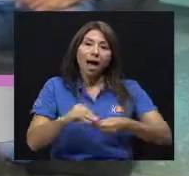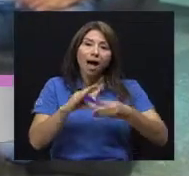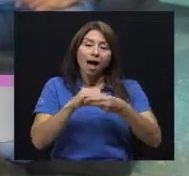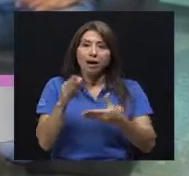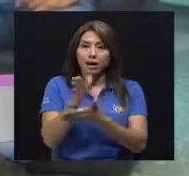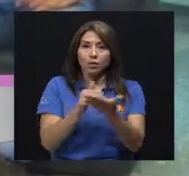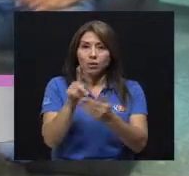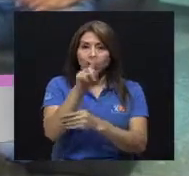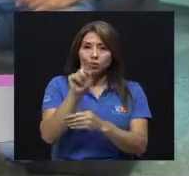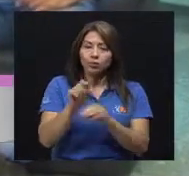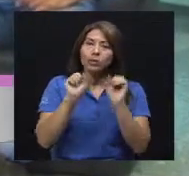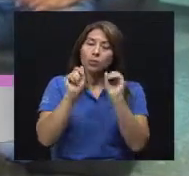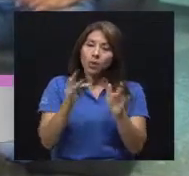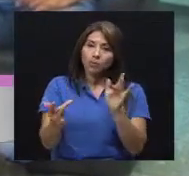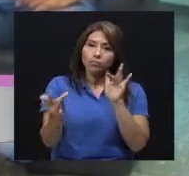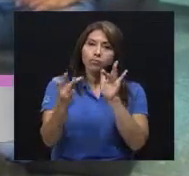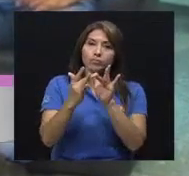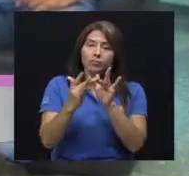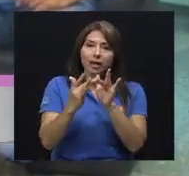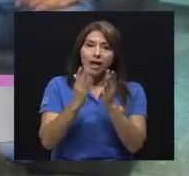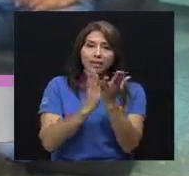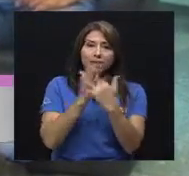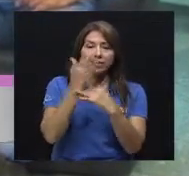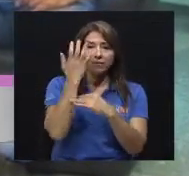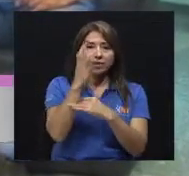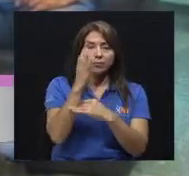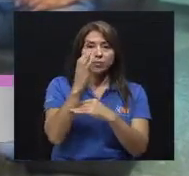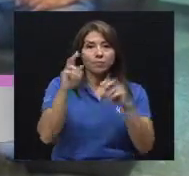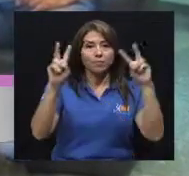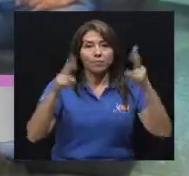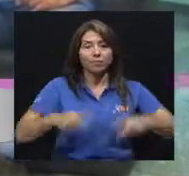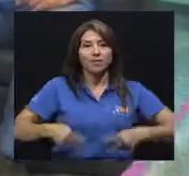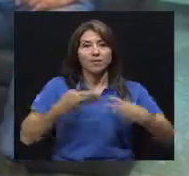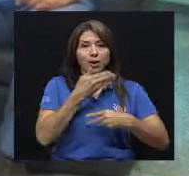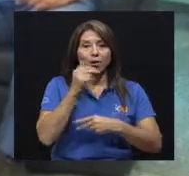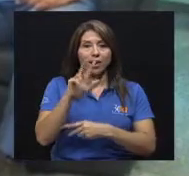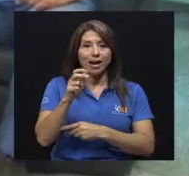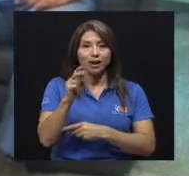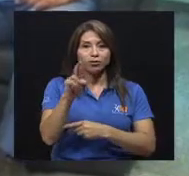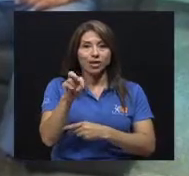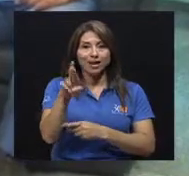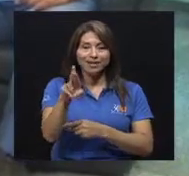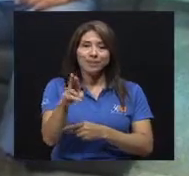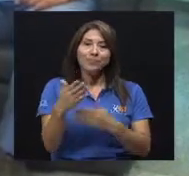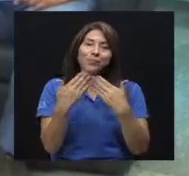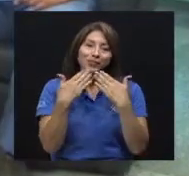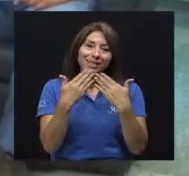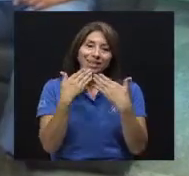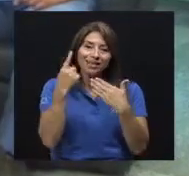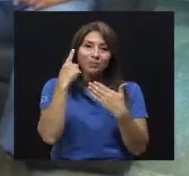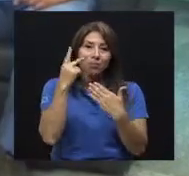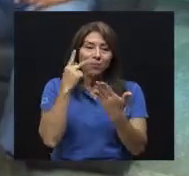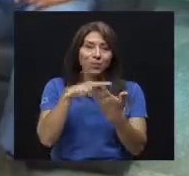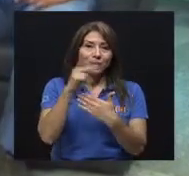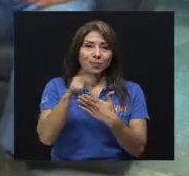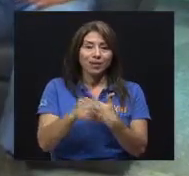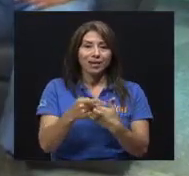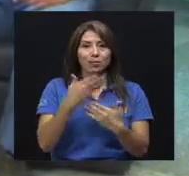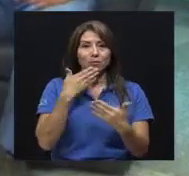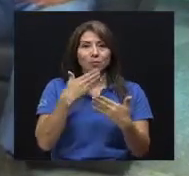comentarios o alguna consulta, pueden localizarnos en nuestro Facebook Vivir Mejor, canal UCR. Muchas